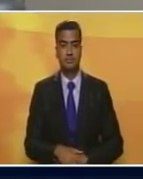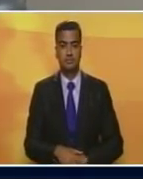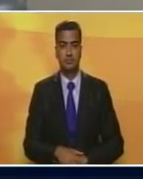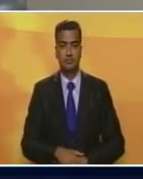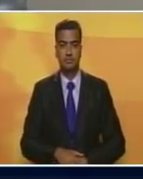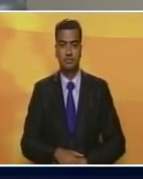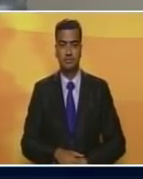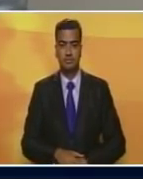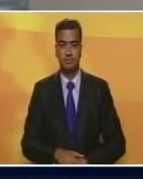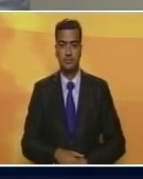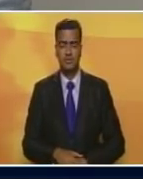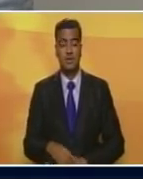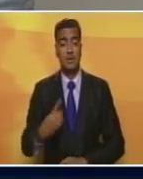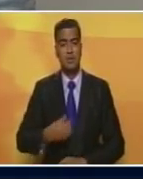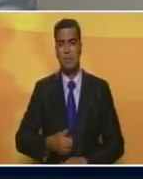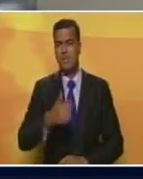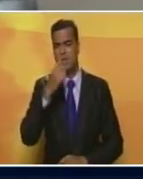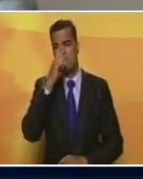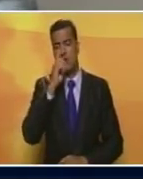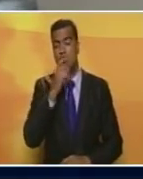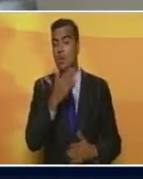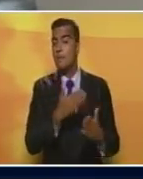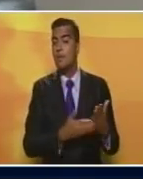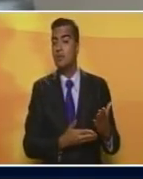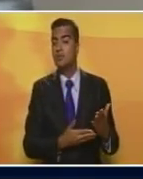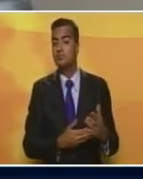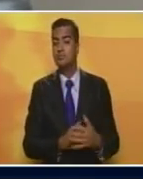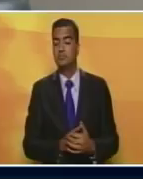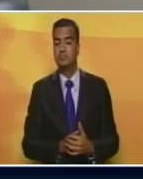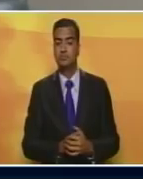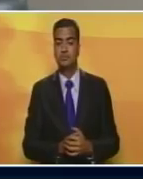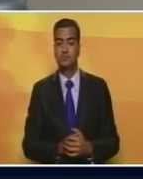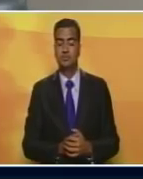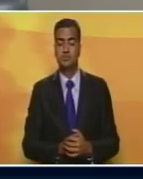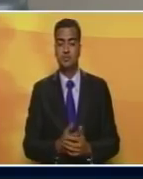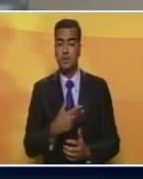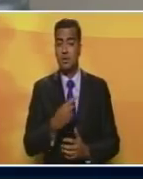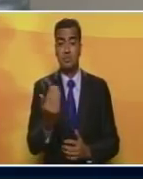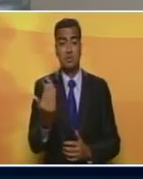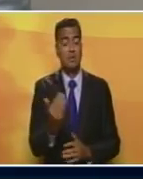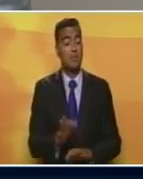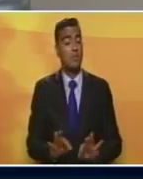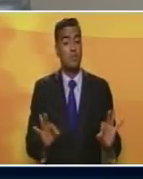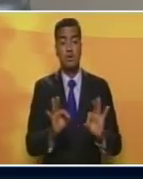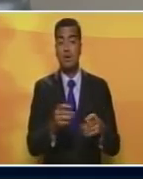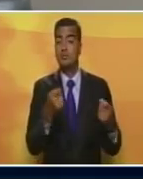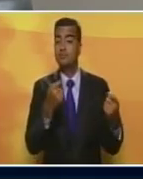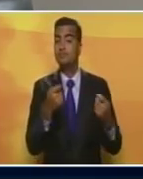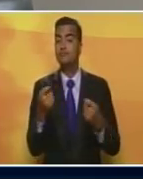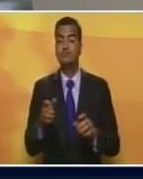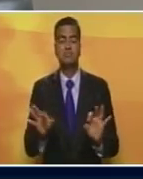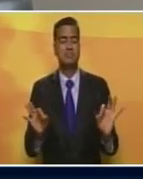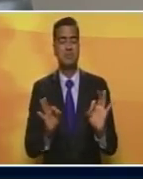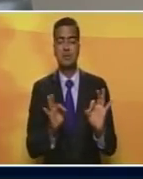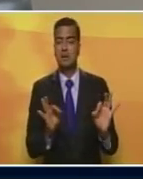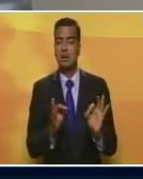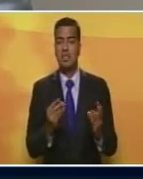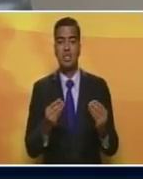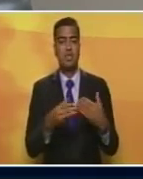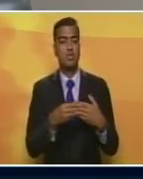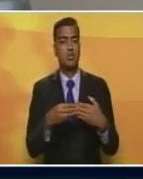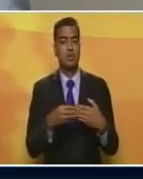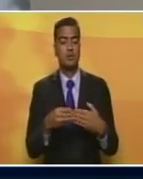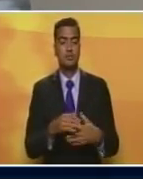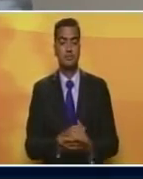de divisas por esa vía. Oliver Rodríguez nos cuenta más. Nosotros desde octubre del 2016 no recibimos